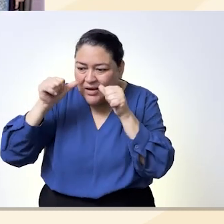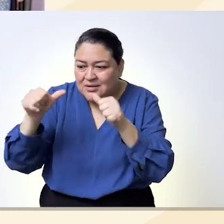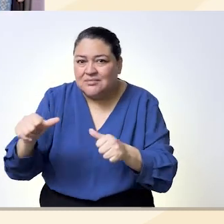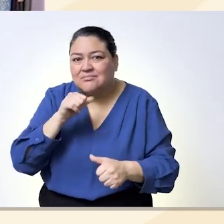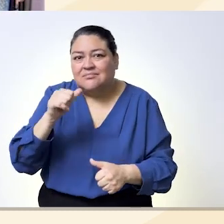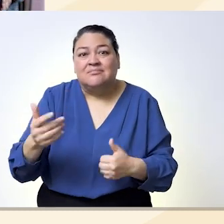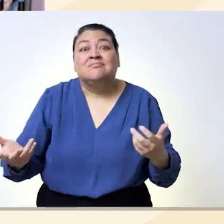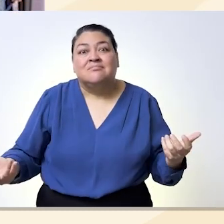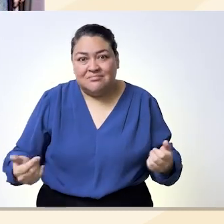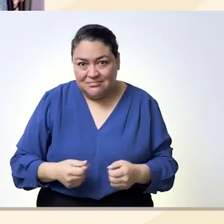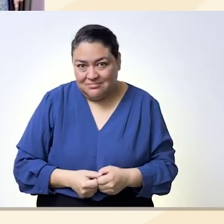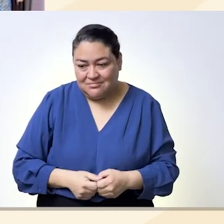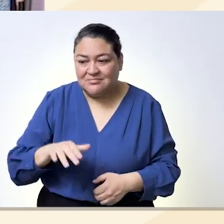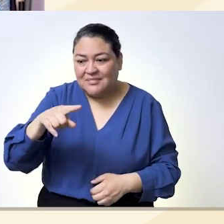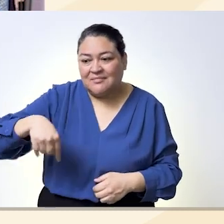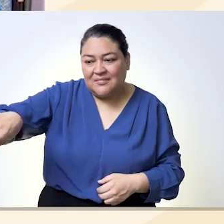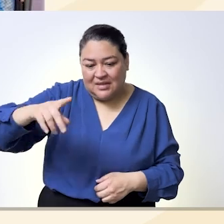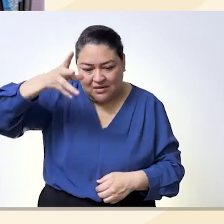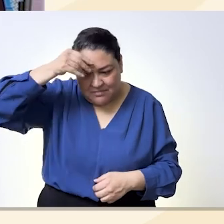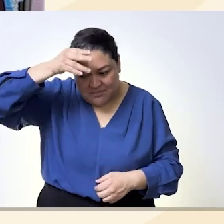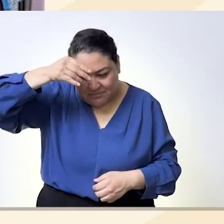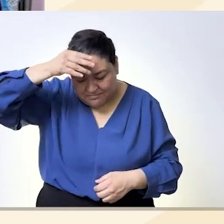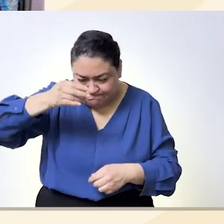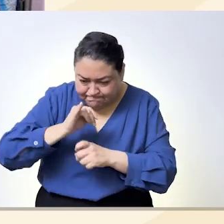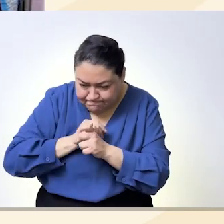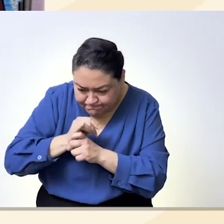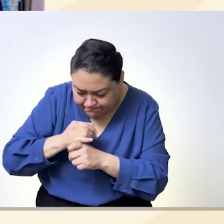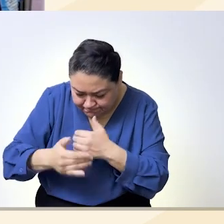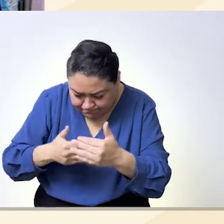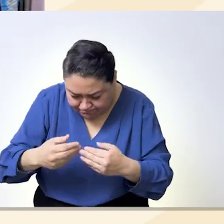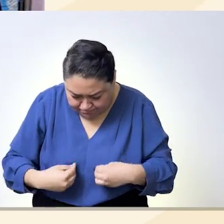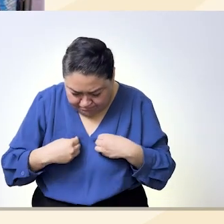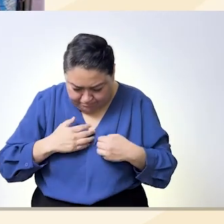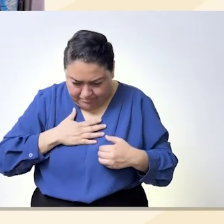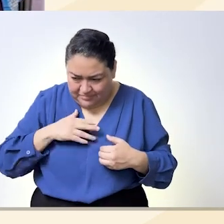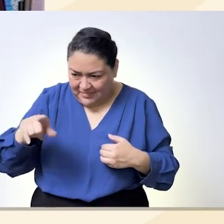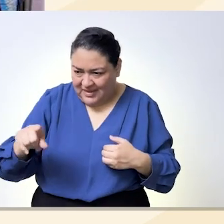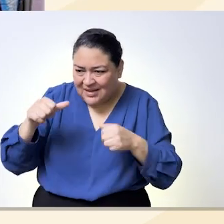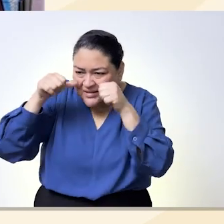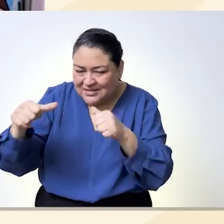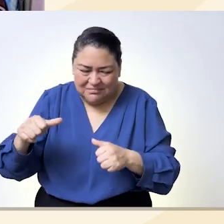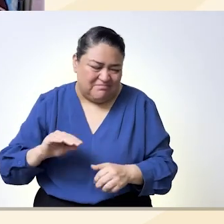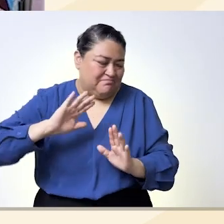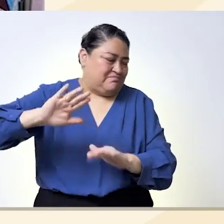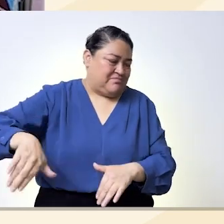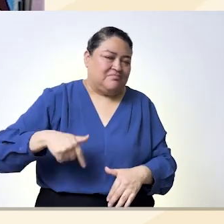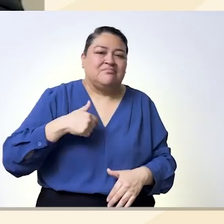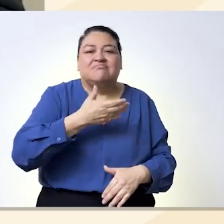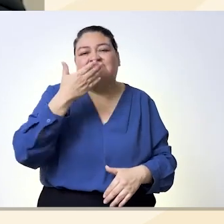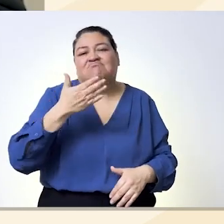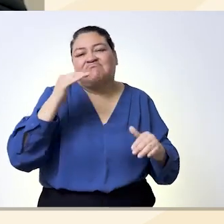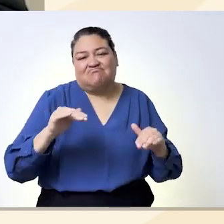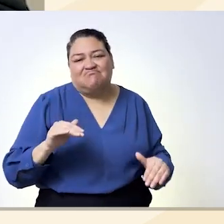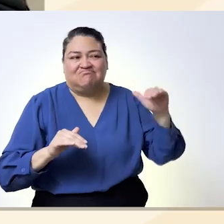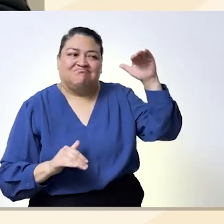en su propia vida, ¿no? Hay una cuestión de escucha que no se quiere hacer por estas dinámicas de poder que bien observas. Sí. ¿Mainé? O sea,